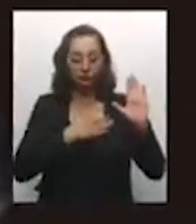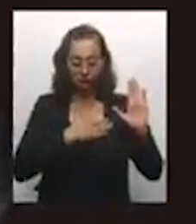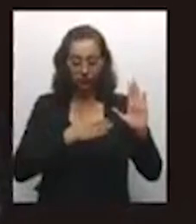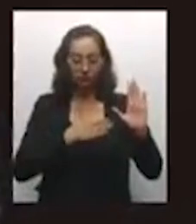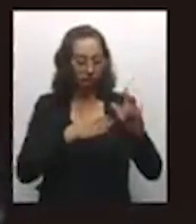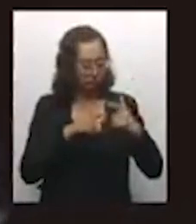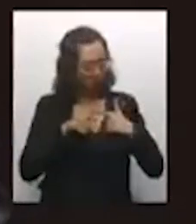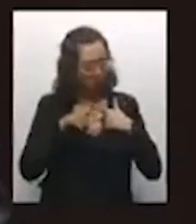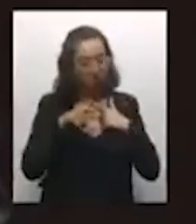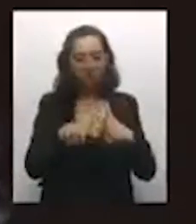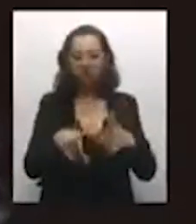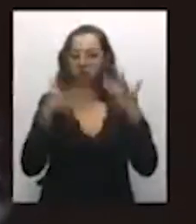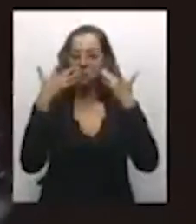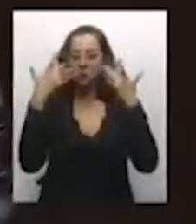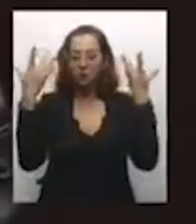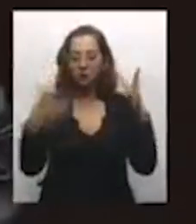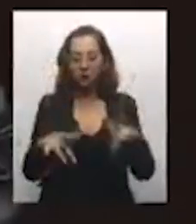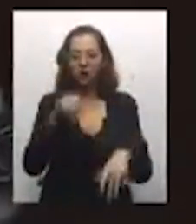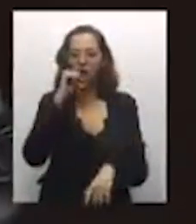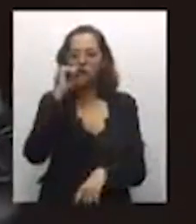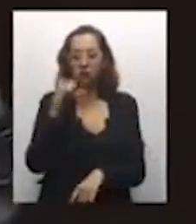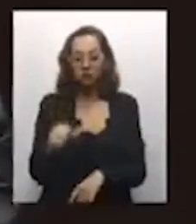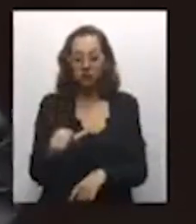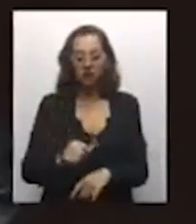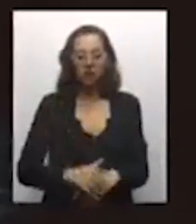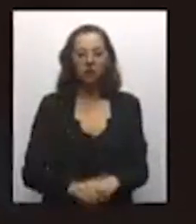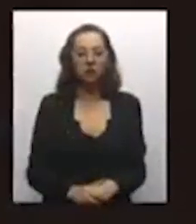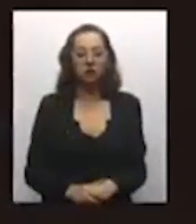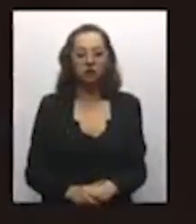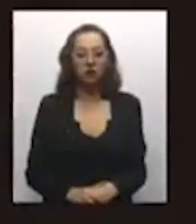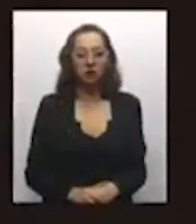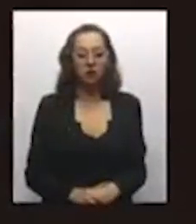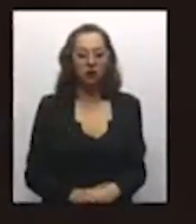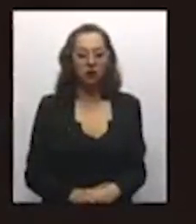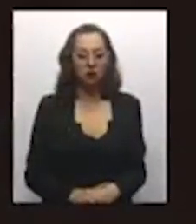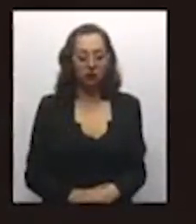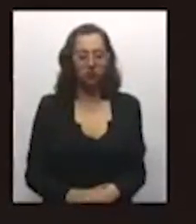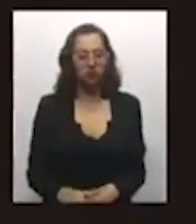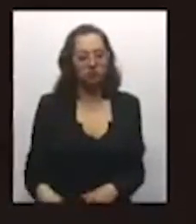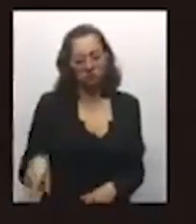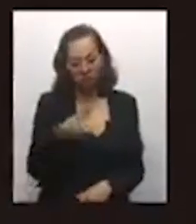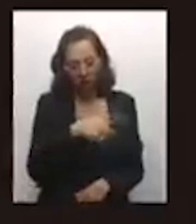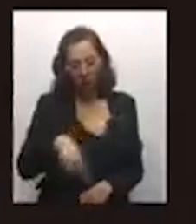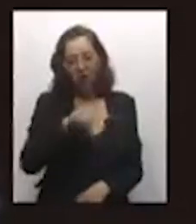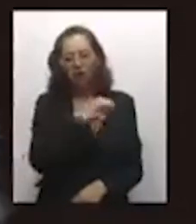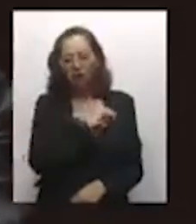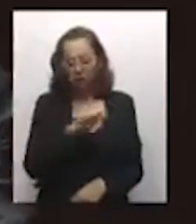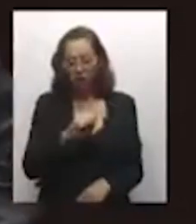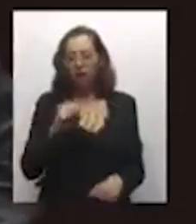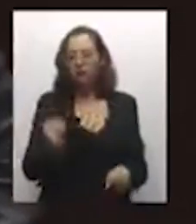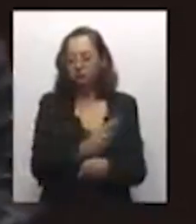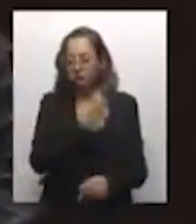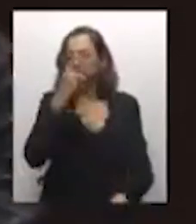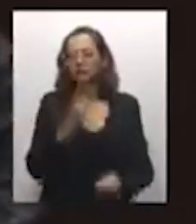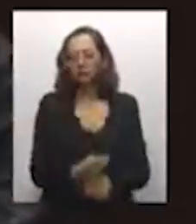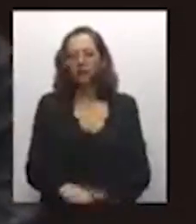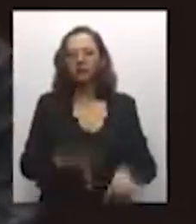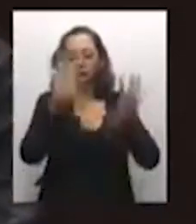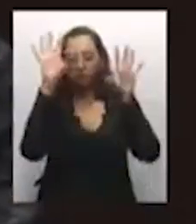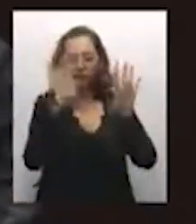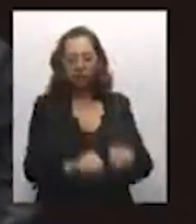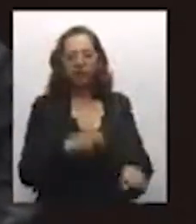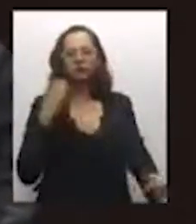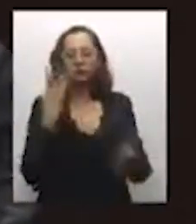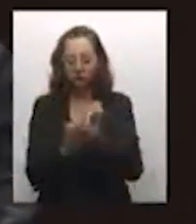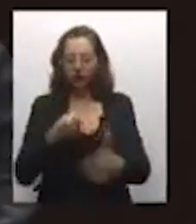indeclinable siempre habrá momento para capturar a quienes delinquen e iremos por ellos